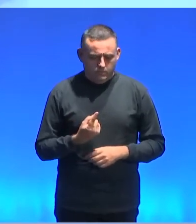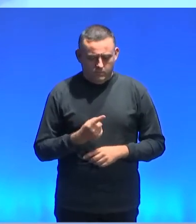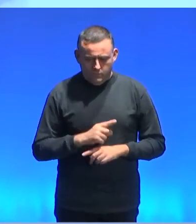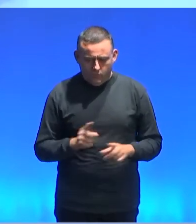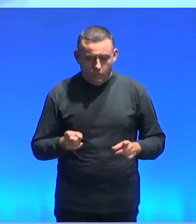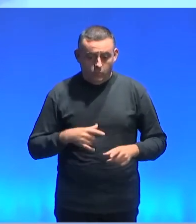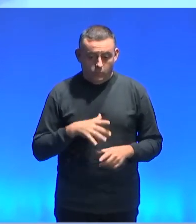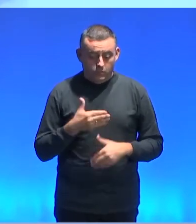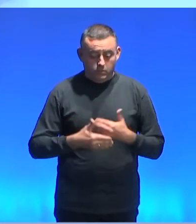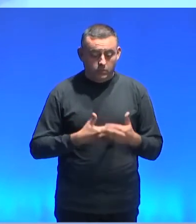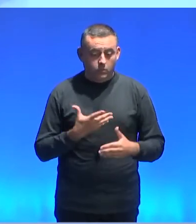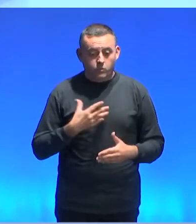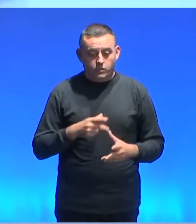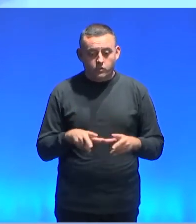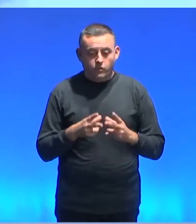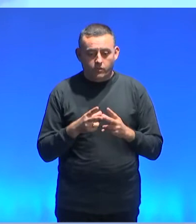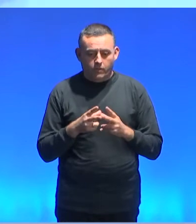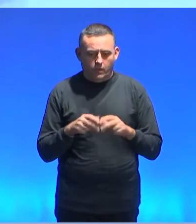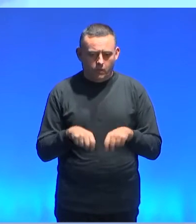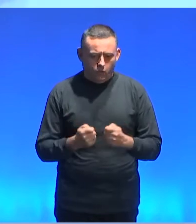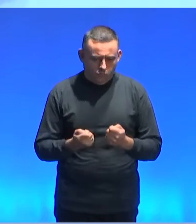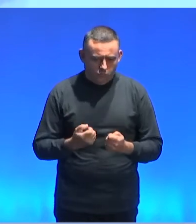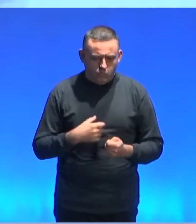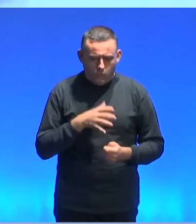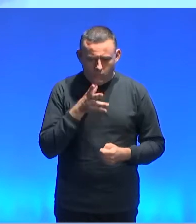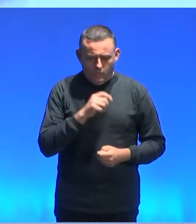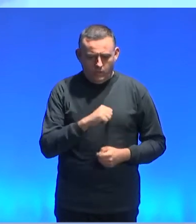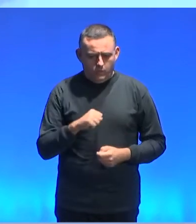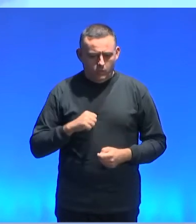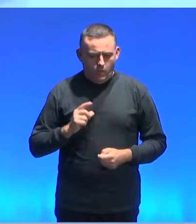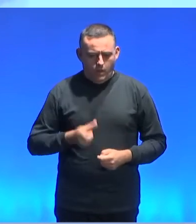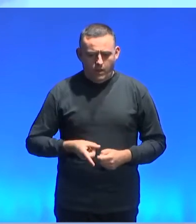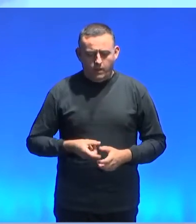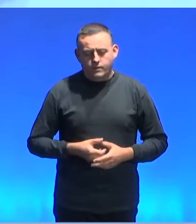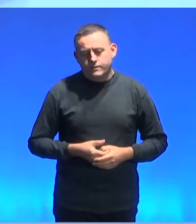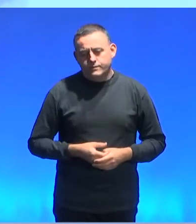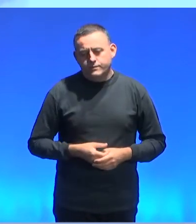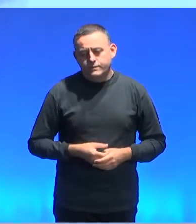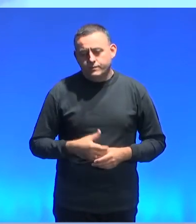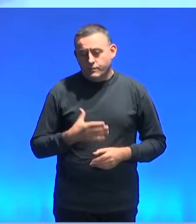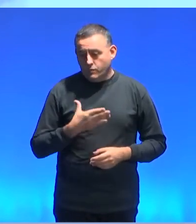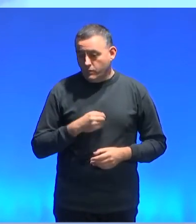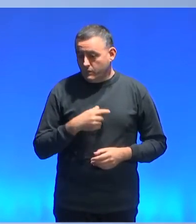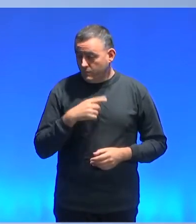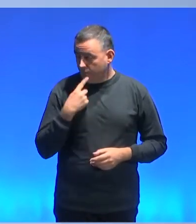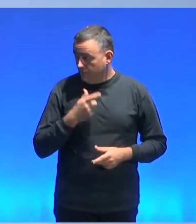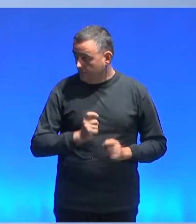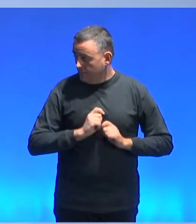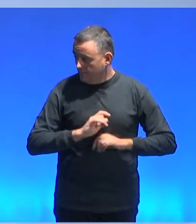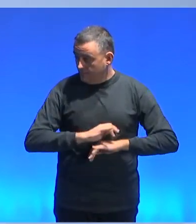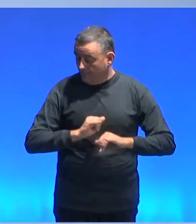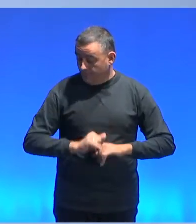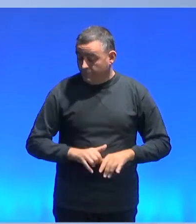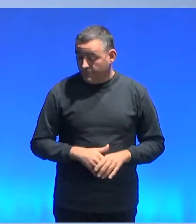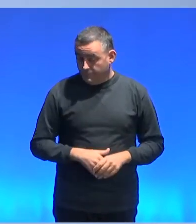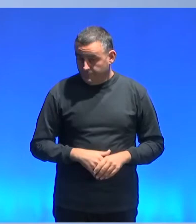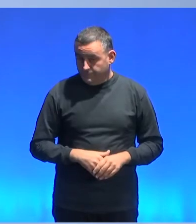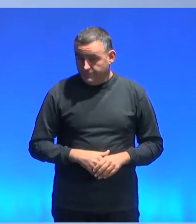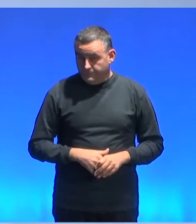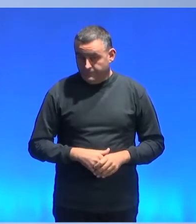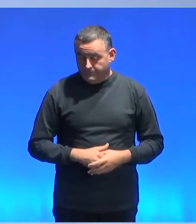social y la comunidad que los niños y las niñas y todas las demás necesitamos pues, para ser felices, ¿no?